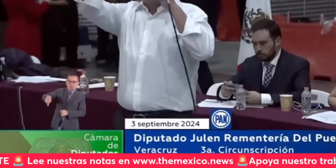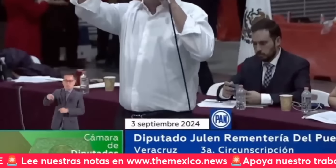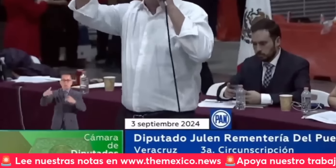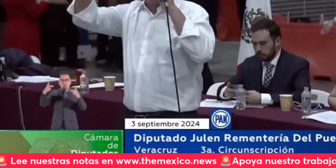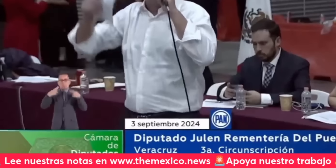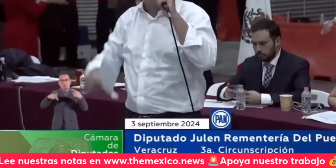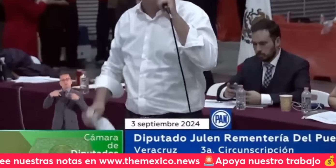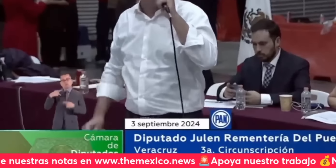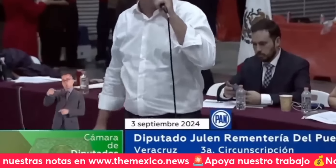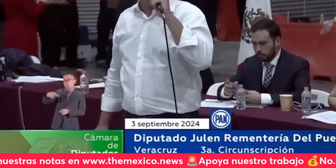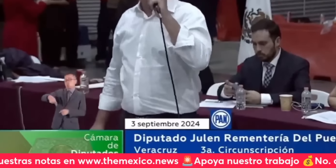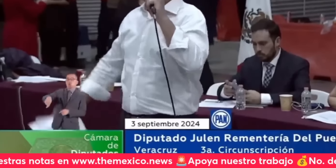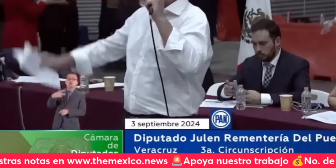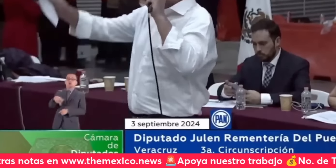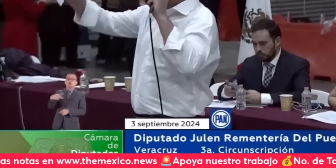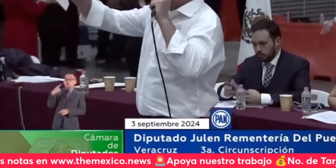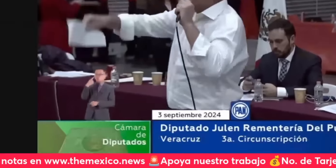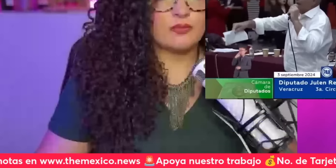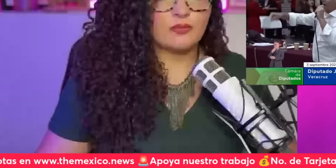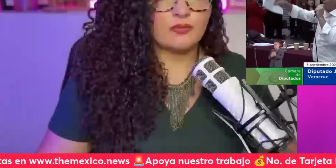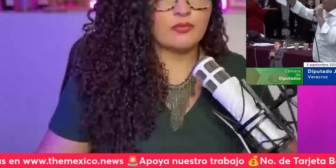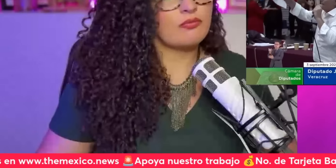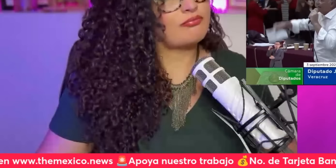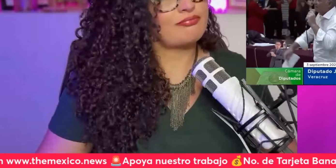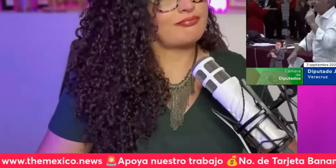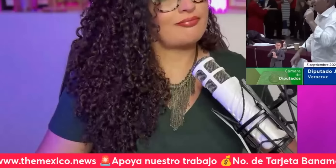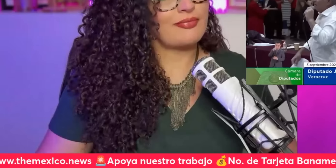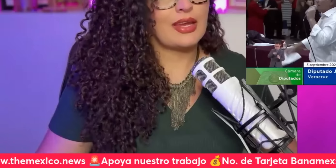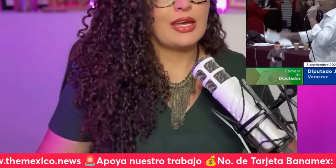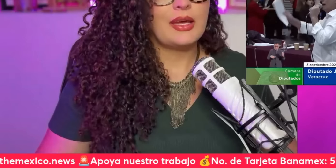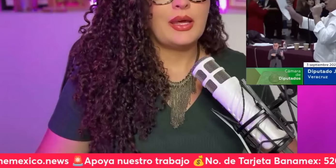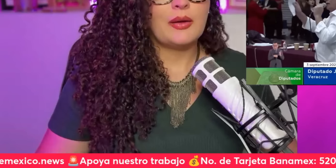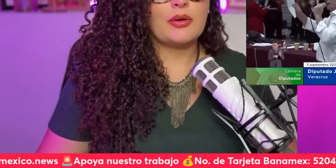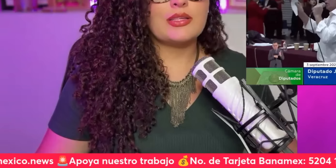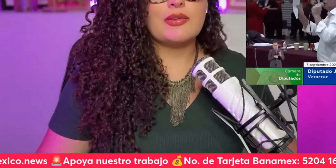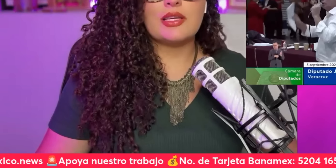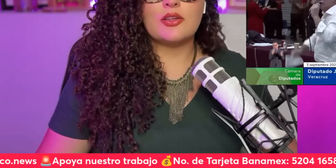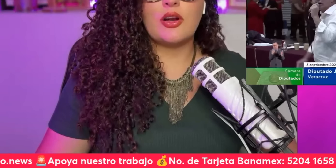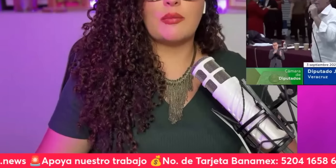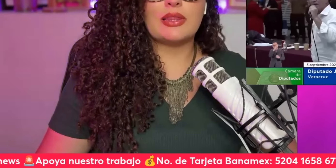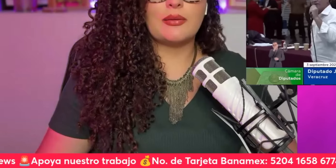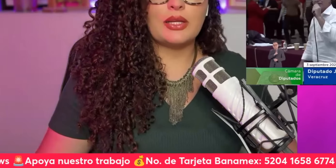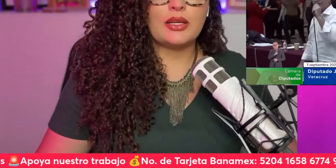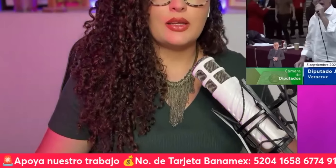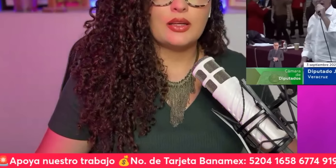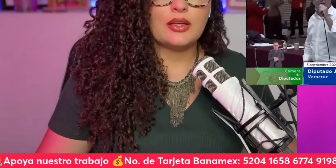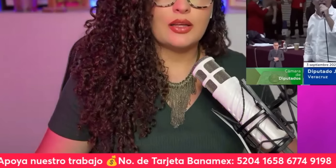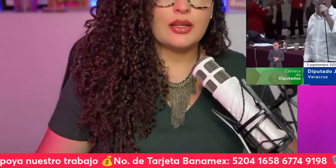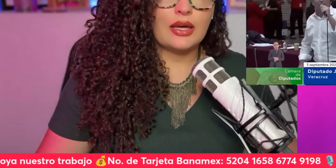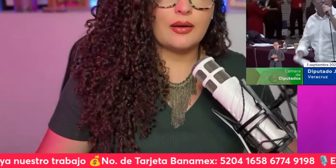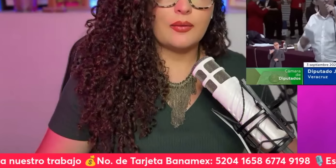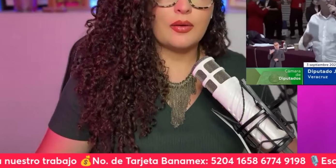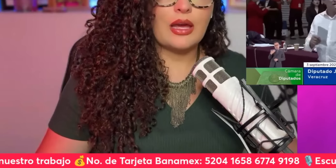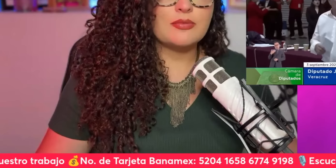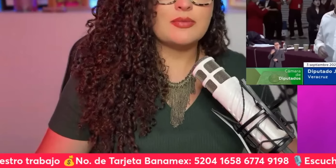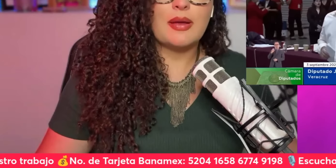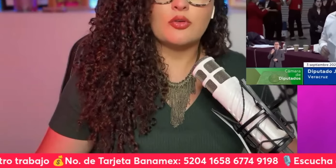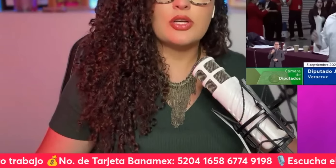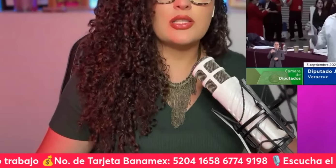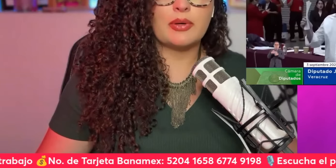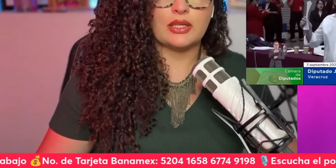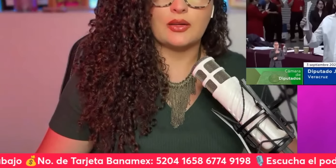ofertan como la gran maravilla, es una mentira más. Y miren, ¿sabes qué es lo lamentable? Que es